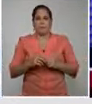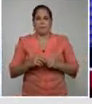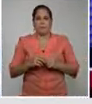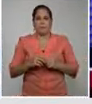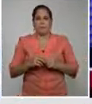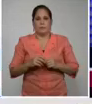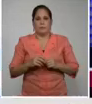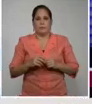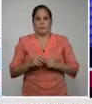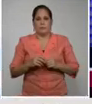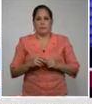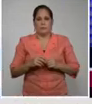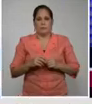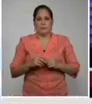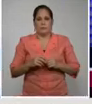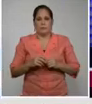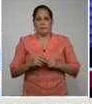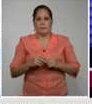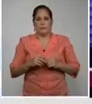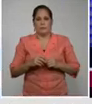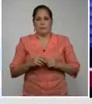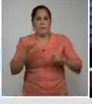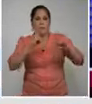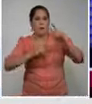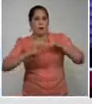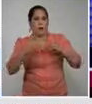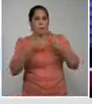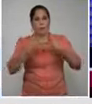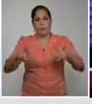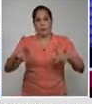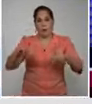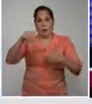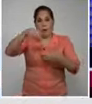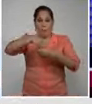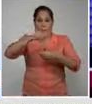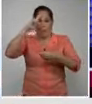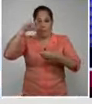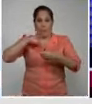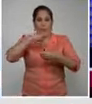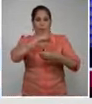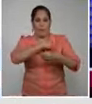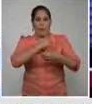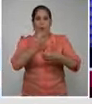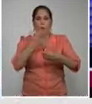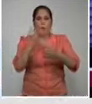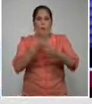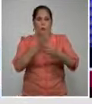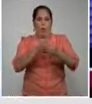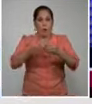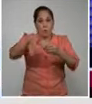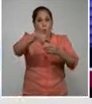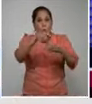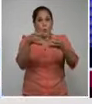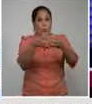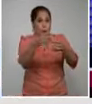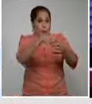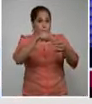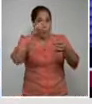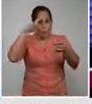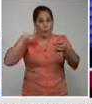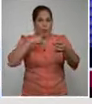introducía el estudio de intervención para profesionales de la salud, también para aquellos los que laboran en el sector de la